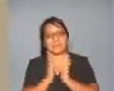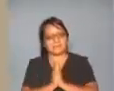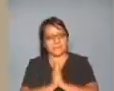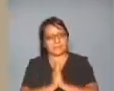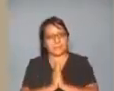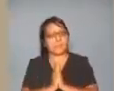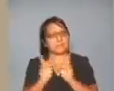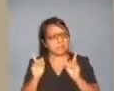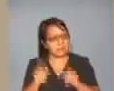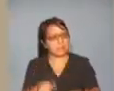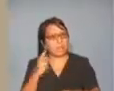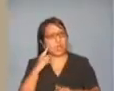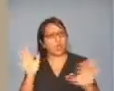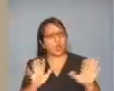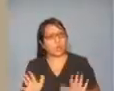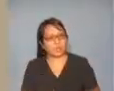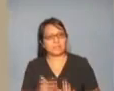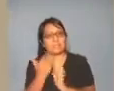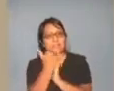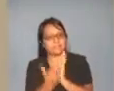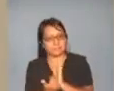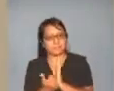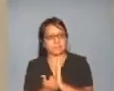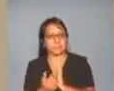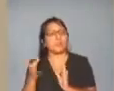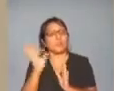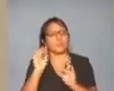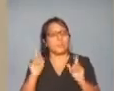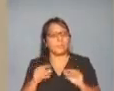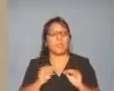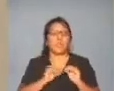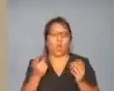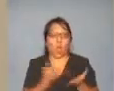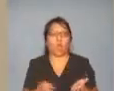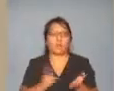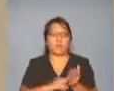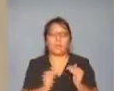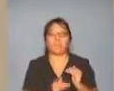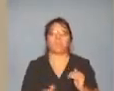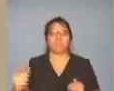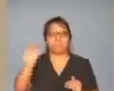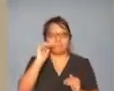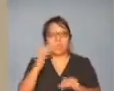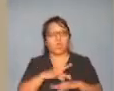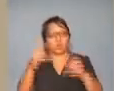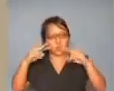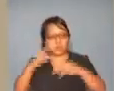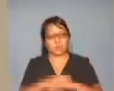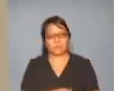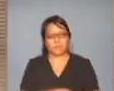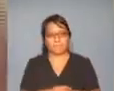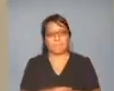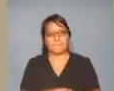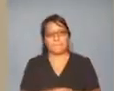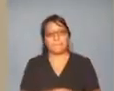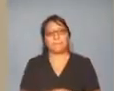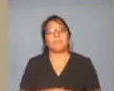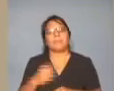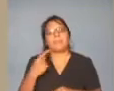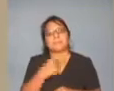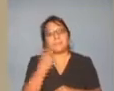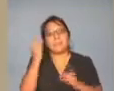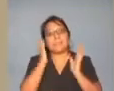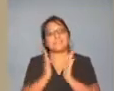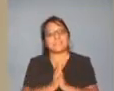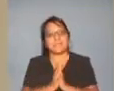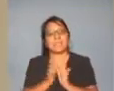están planeando algo, teniendo en cuenta, bueno, que esta puede ser un repunte. Exactamente, bueno, el fin de Semana Santa en este año es un extra large,